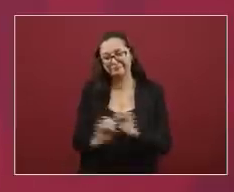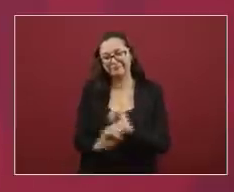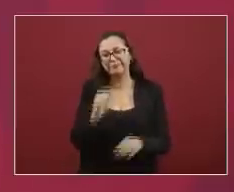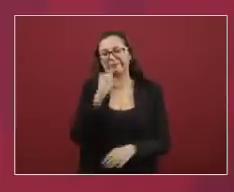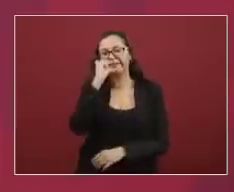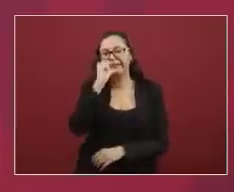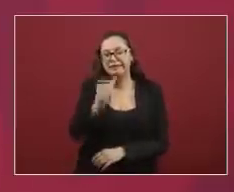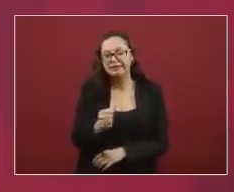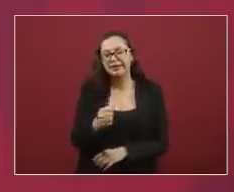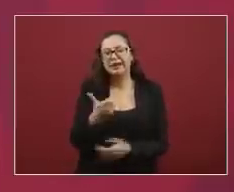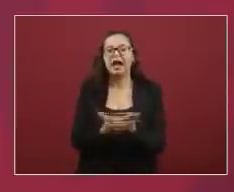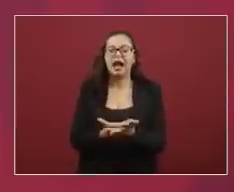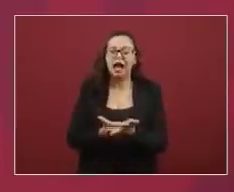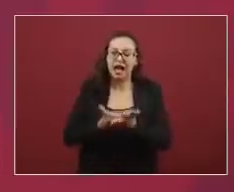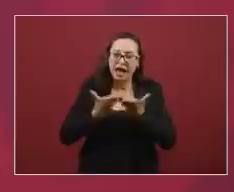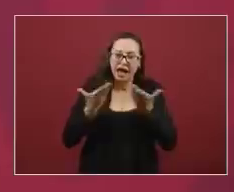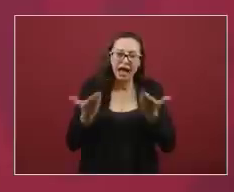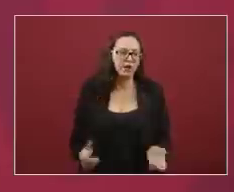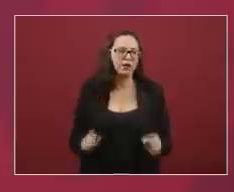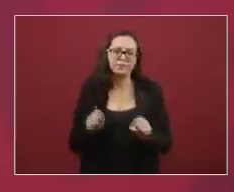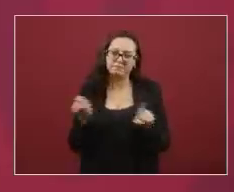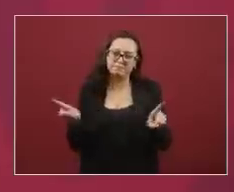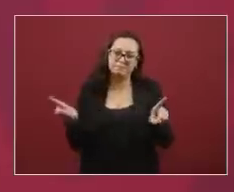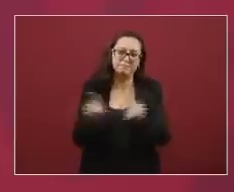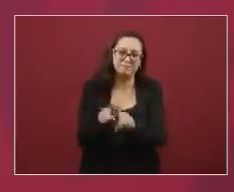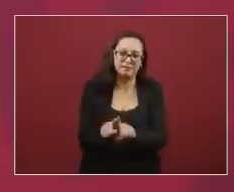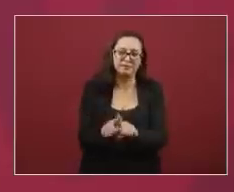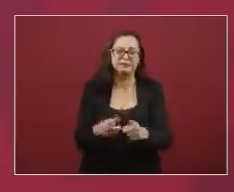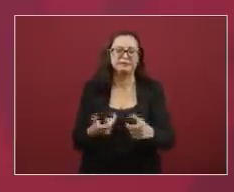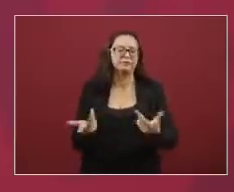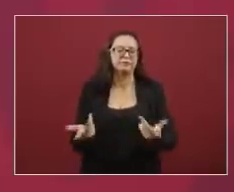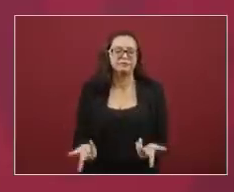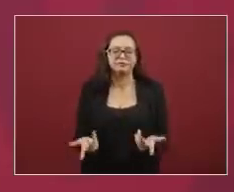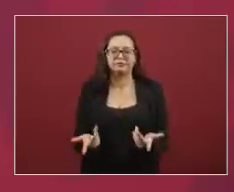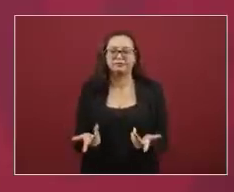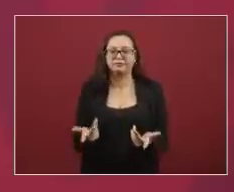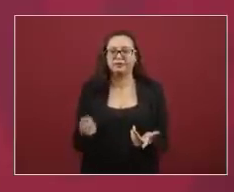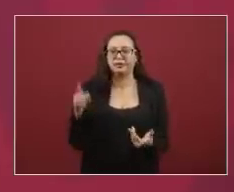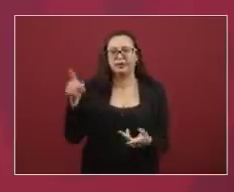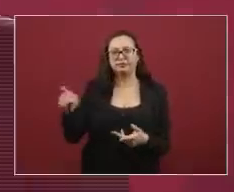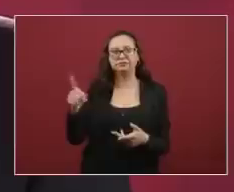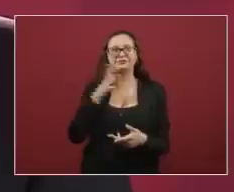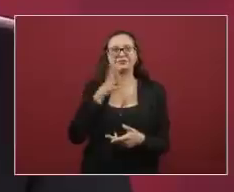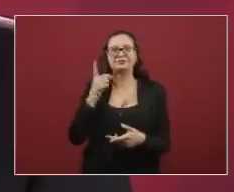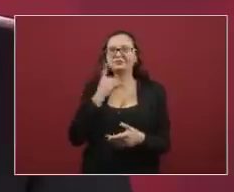Y ahora es parecido. Ahora que toman la cámara,